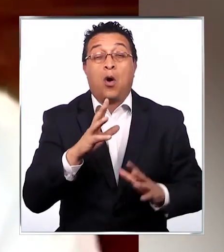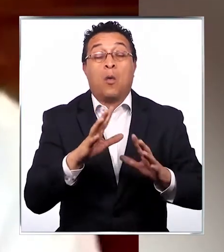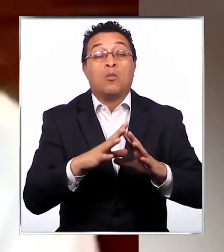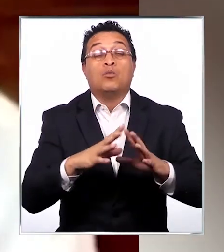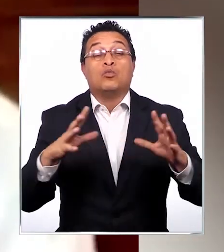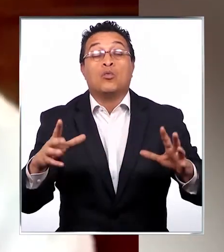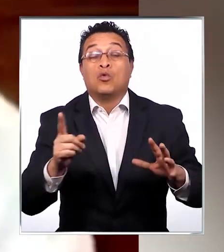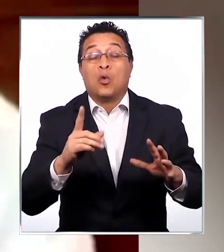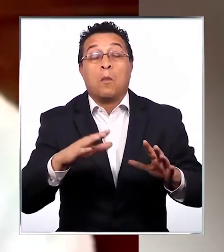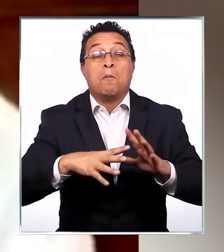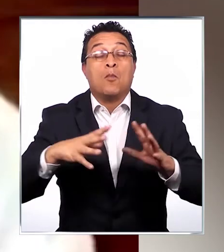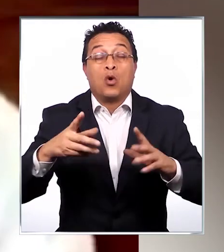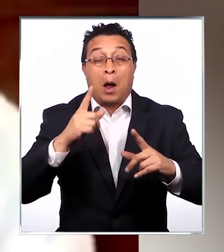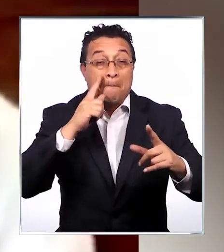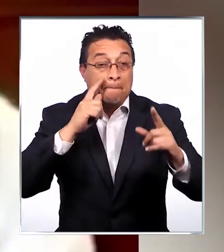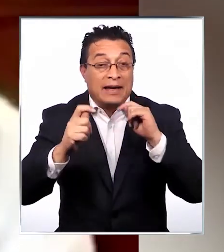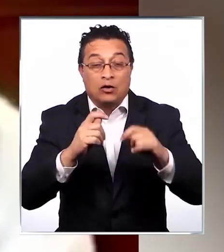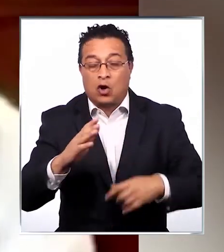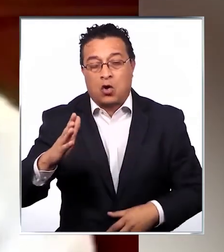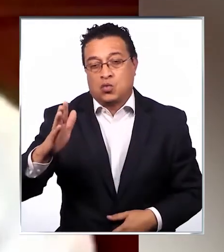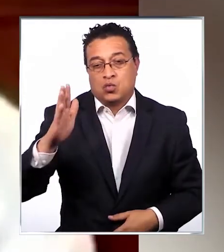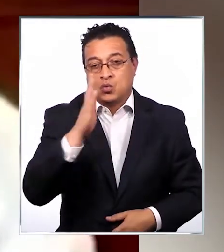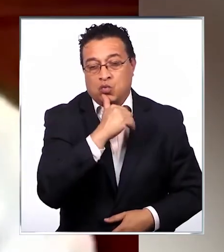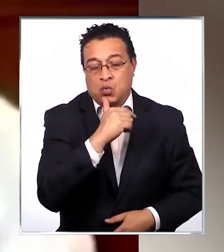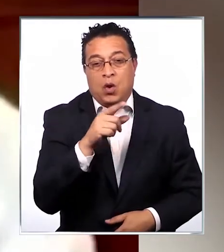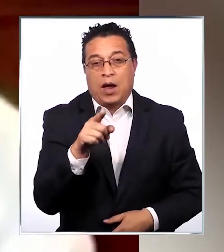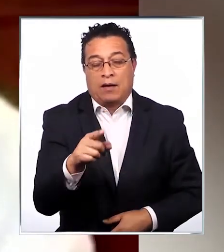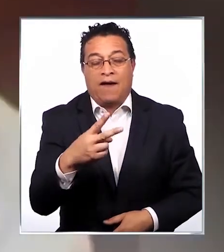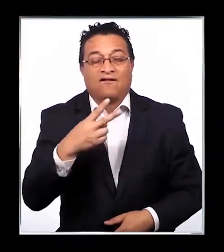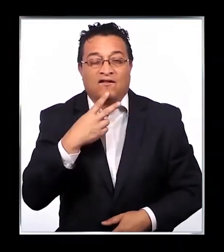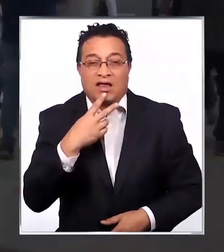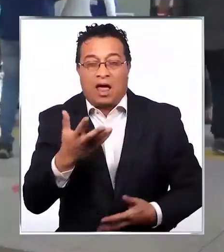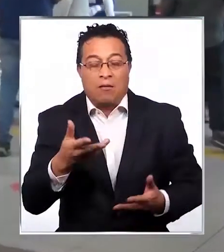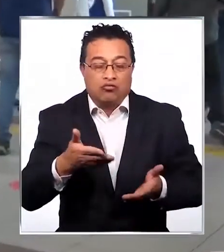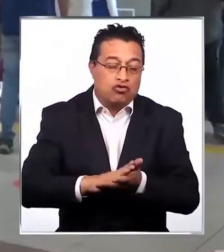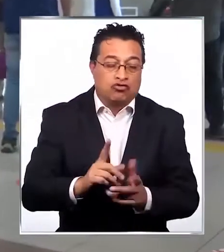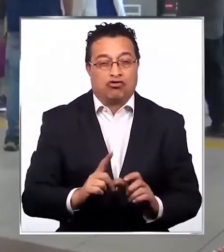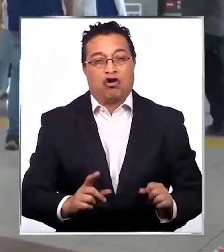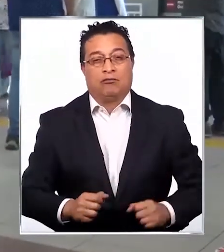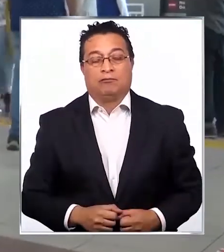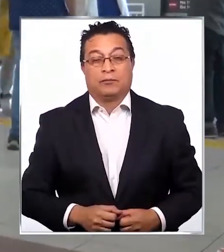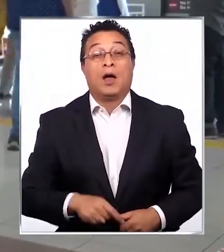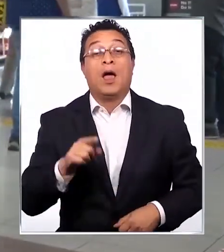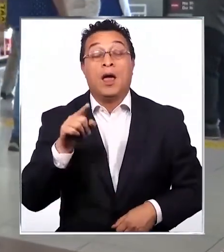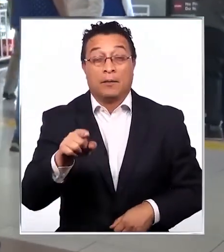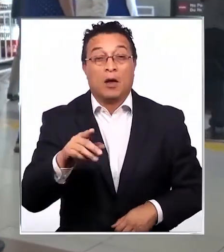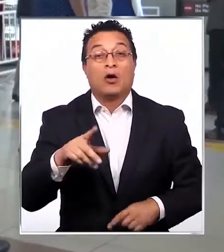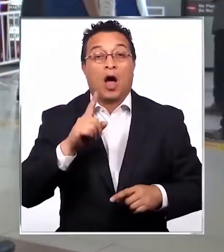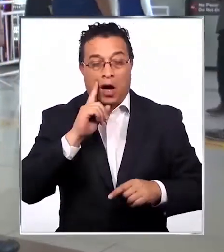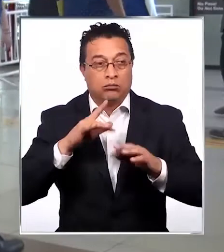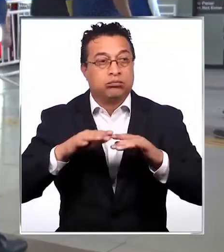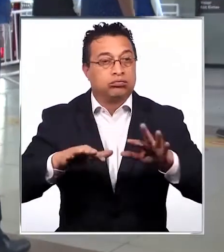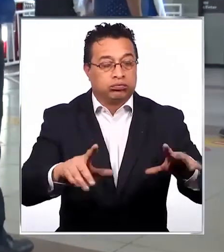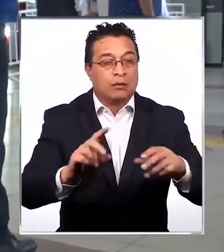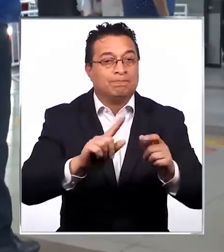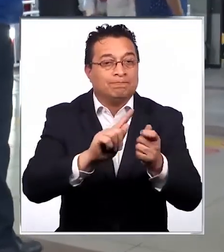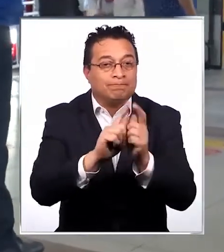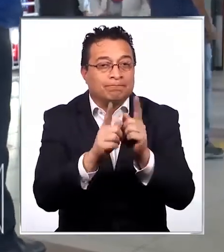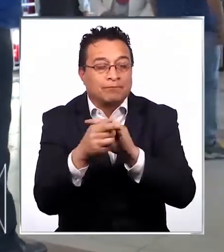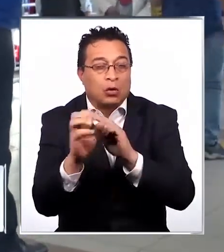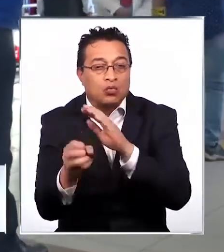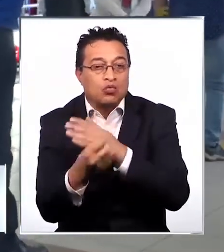corren mayor riesgo en términos vitales. Preocupa también la circulación de algunas variantes de